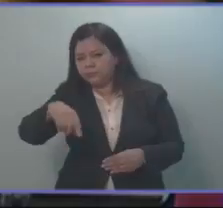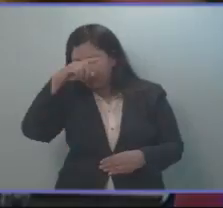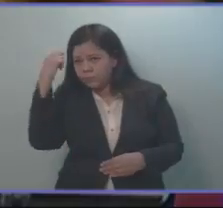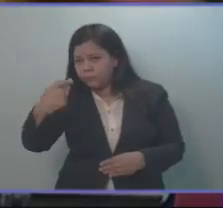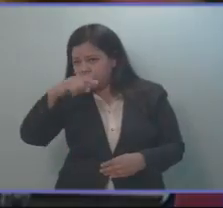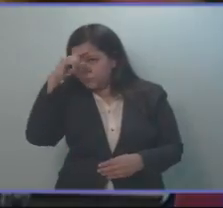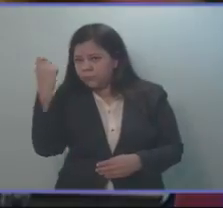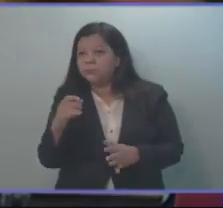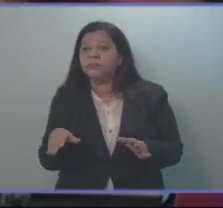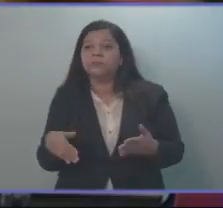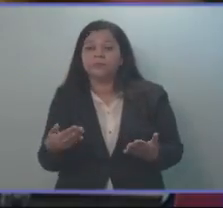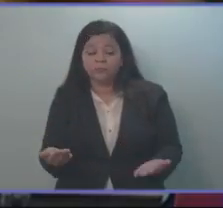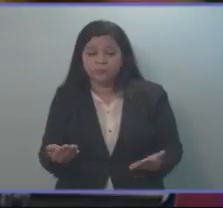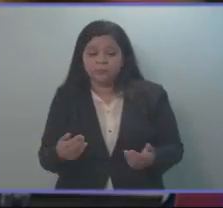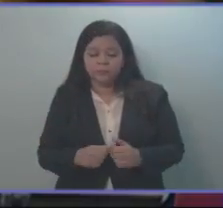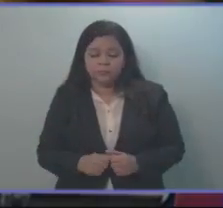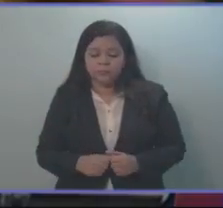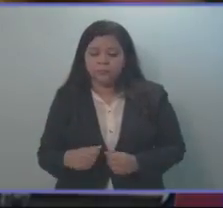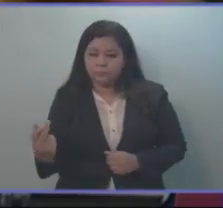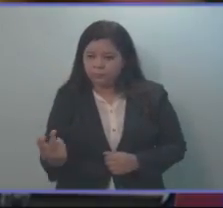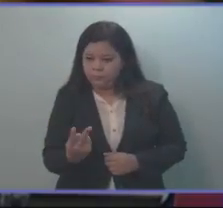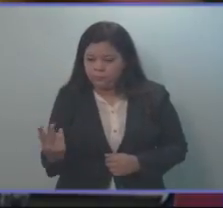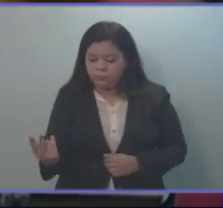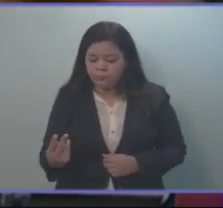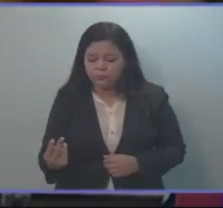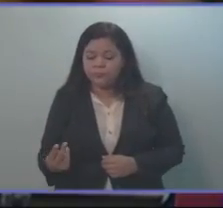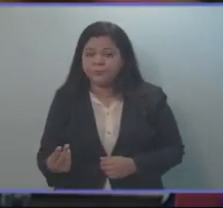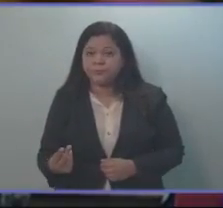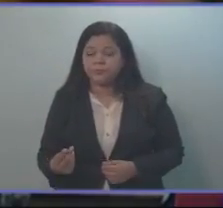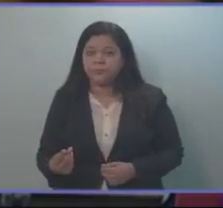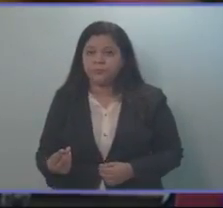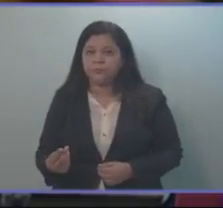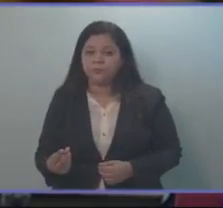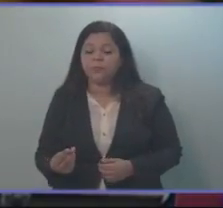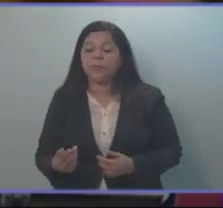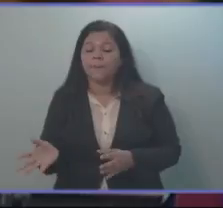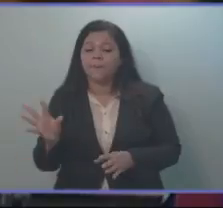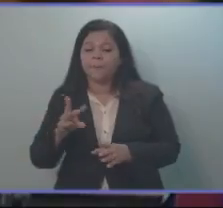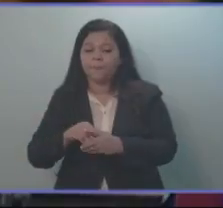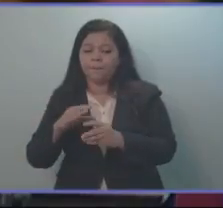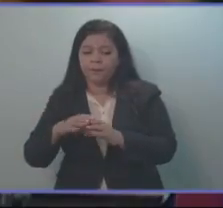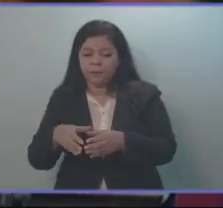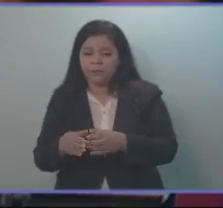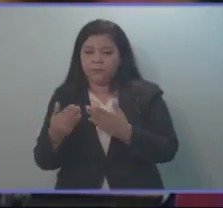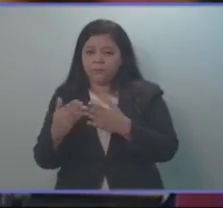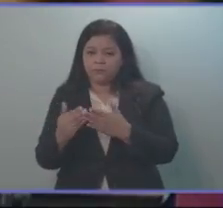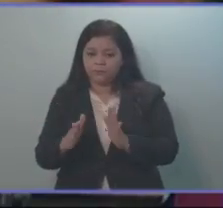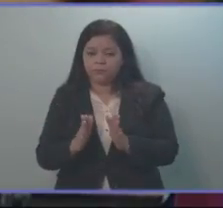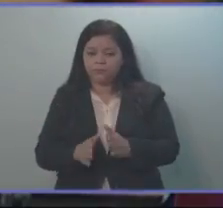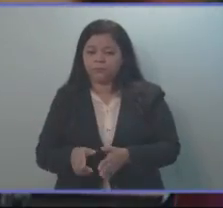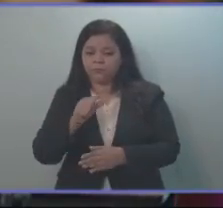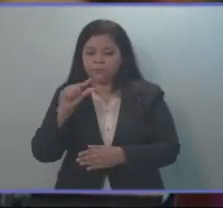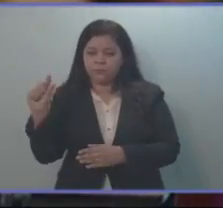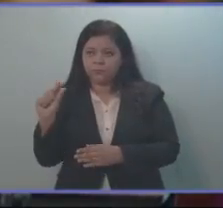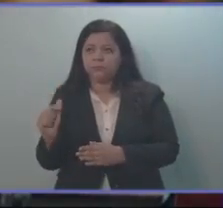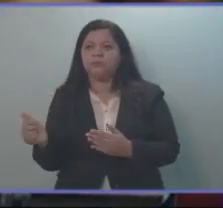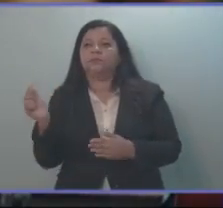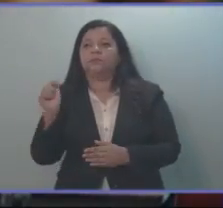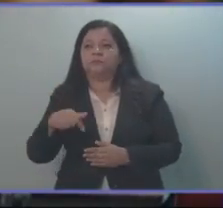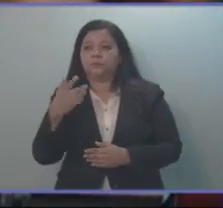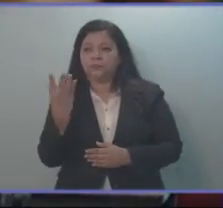que ellos tuvieron en la comisión a las diferentes instituciones y